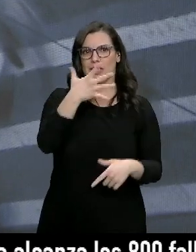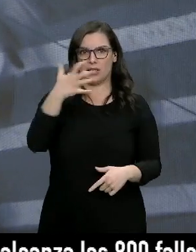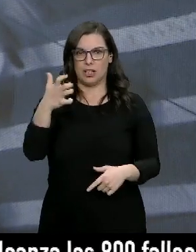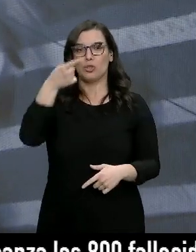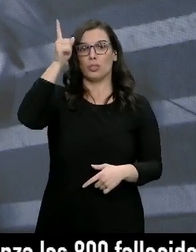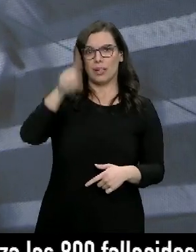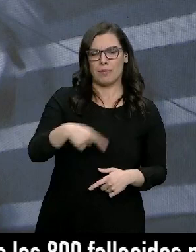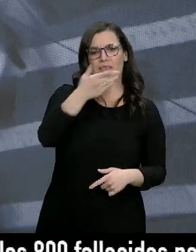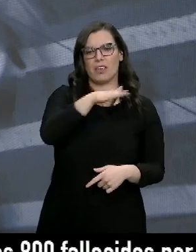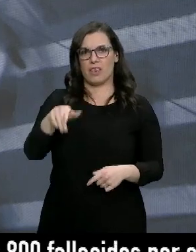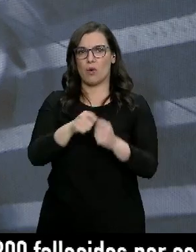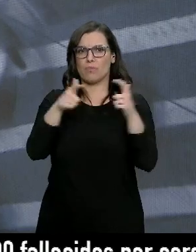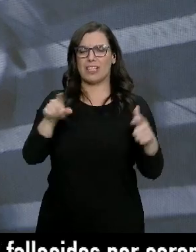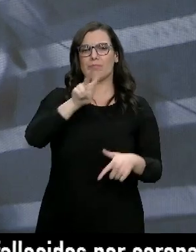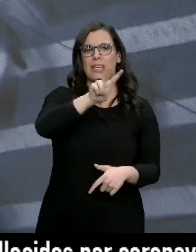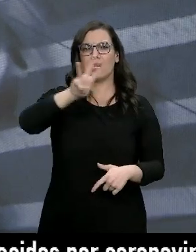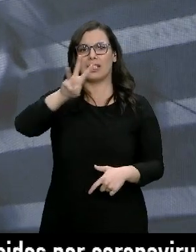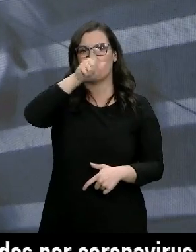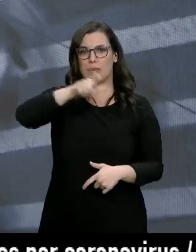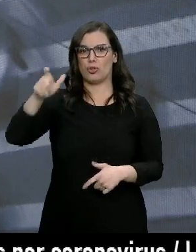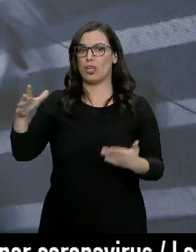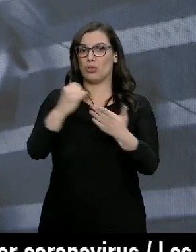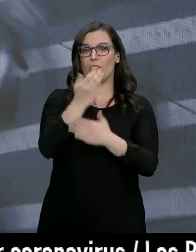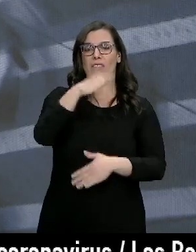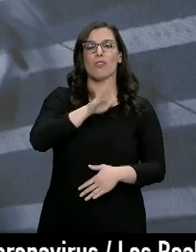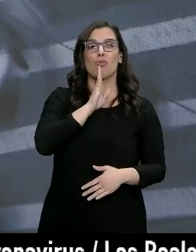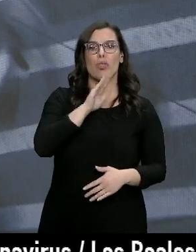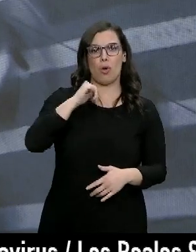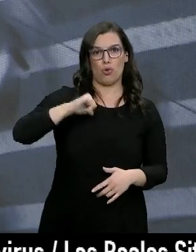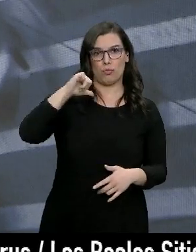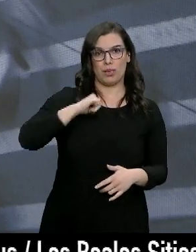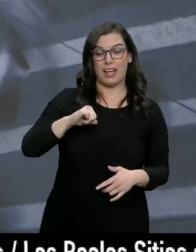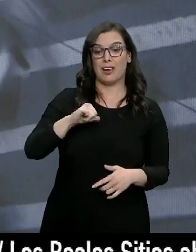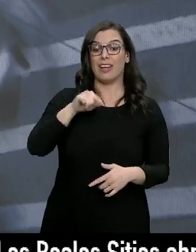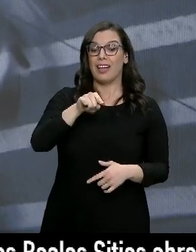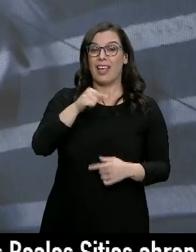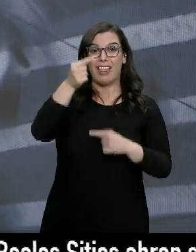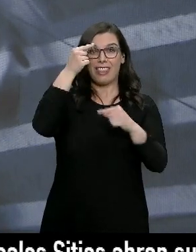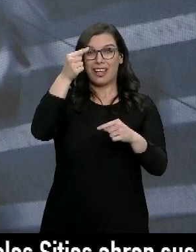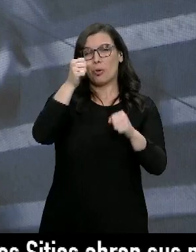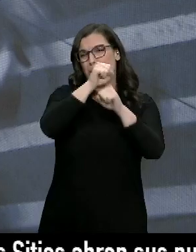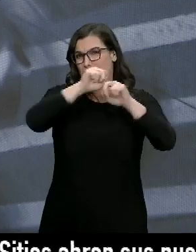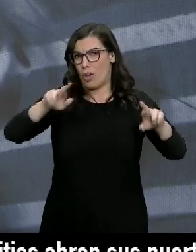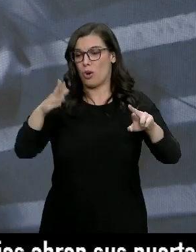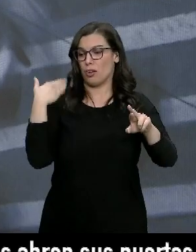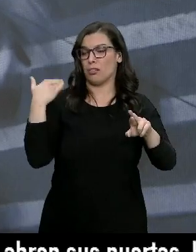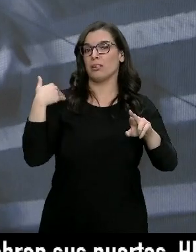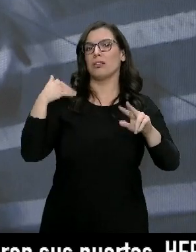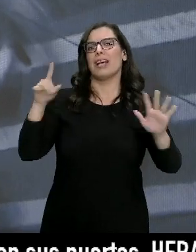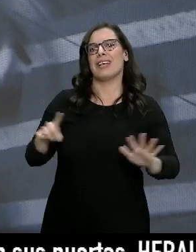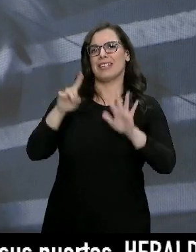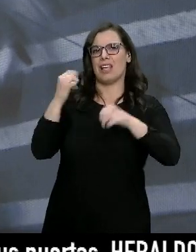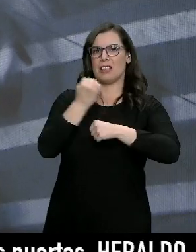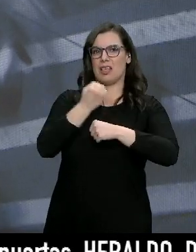número de fallecidos, 23 personas, todas en hospitales. No teníamos un número así de negativo desde principios del